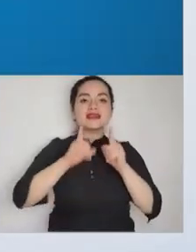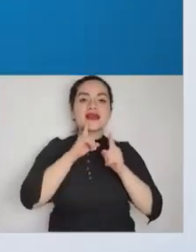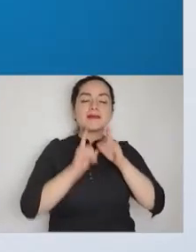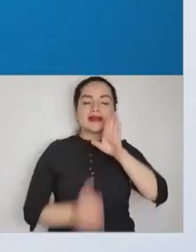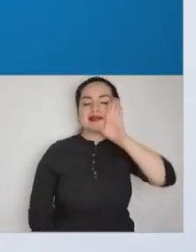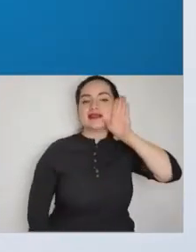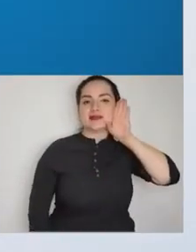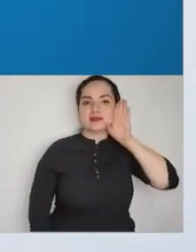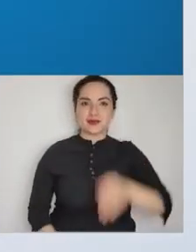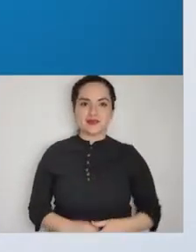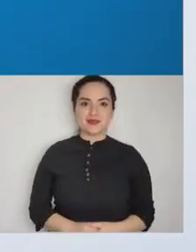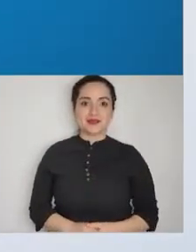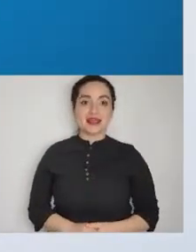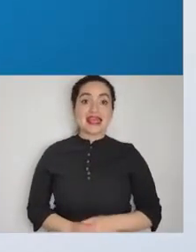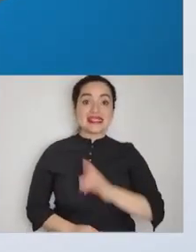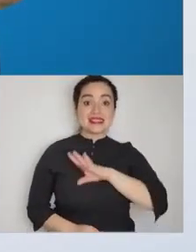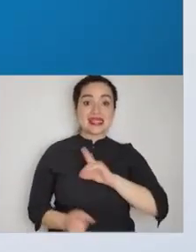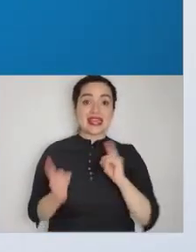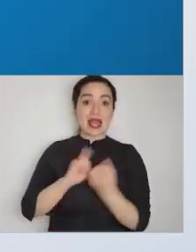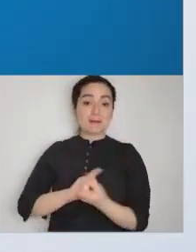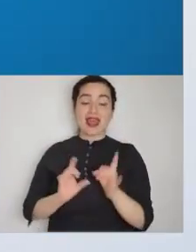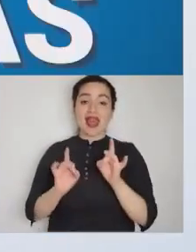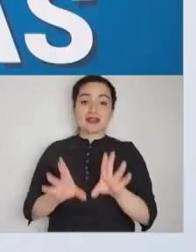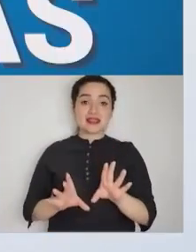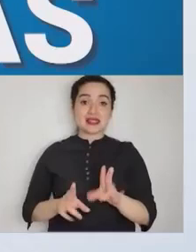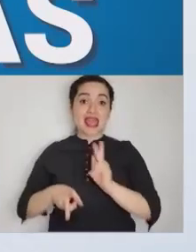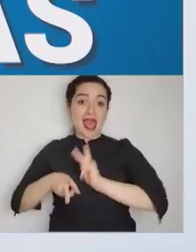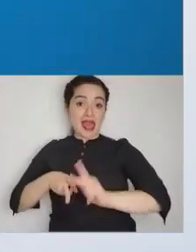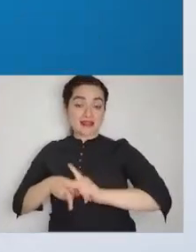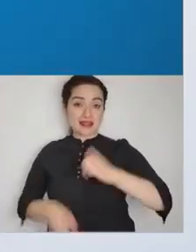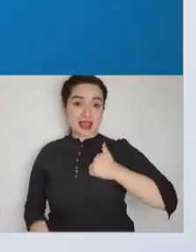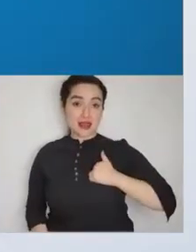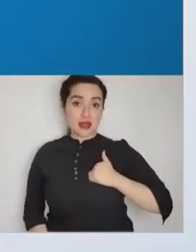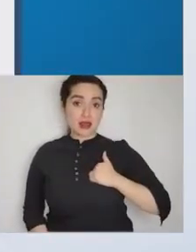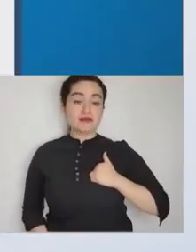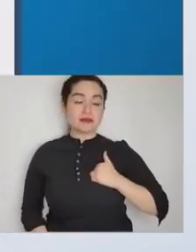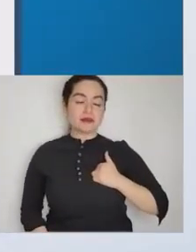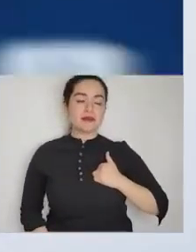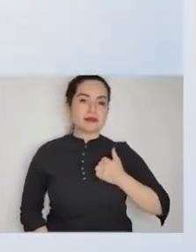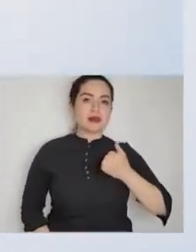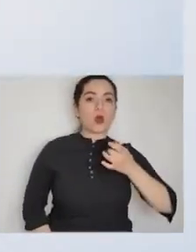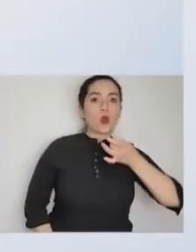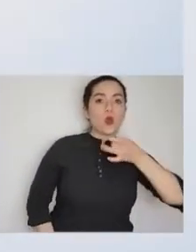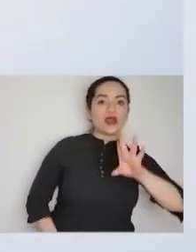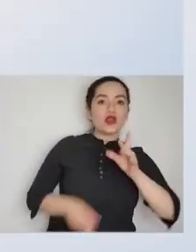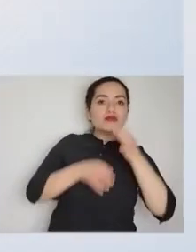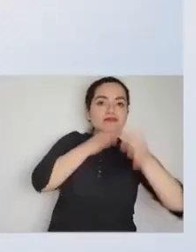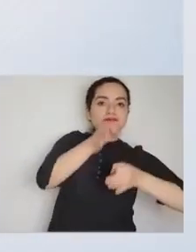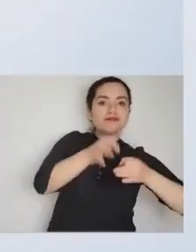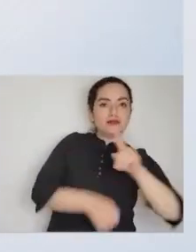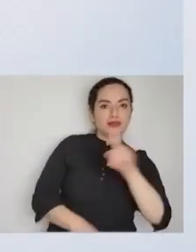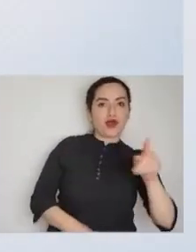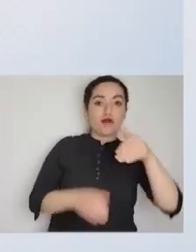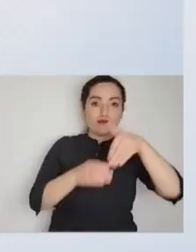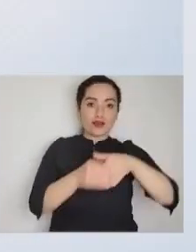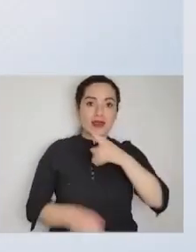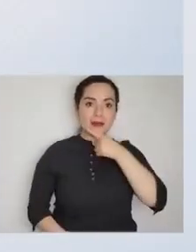blancura. Así se cambia Chile. Con hechos. Y no solo con palabras. Vota Parisi. Vota Partido de la